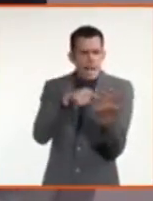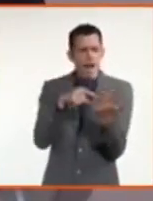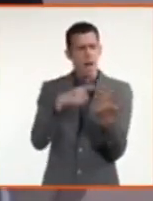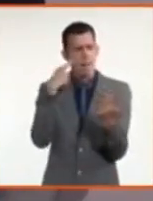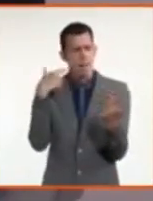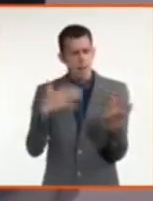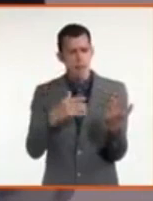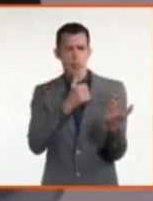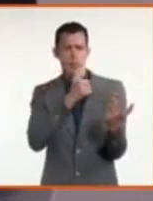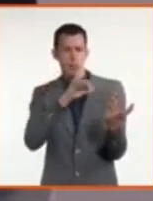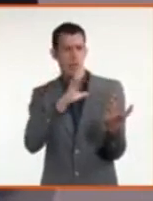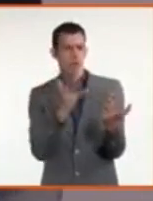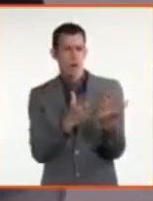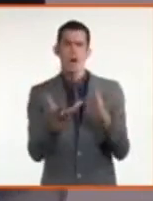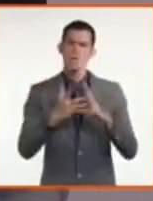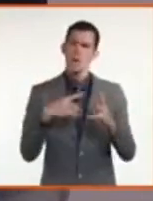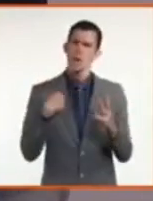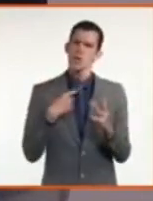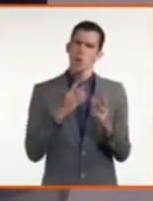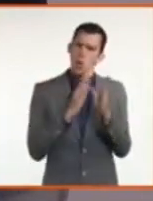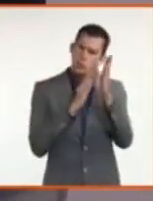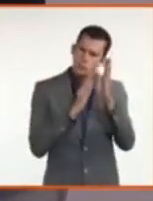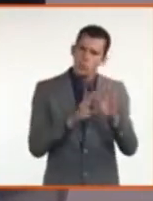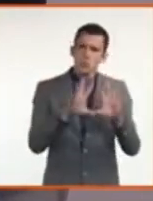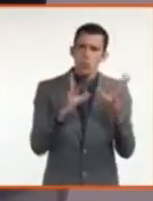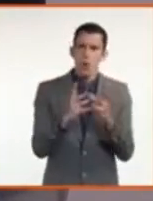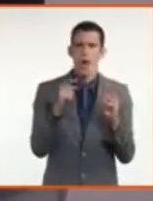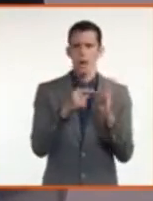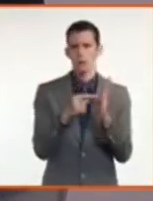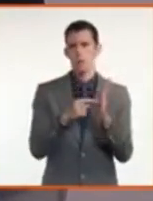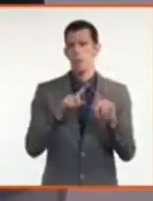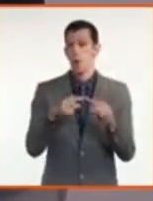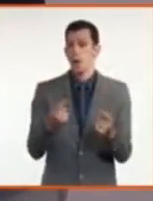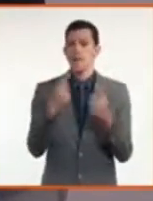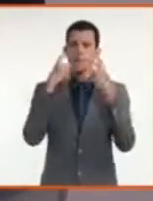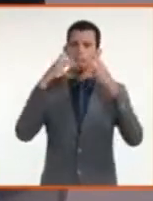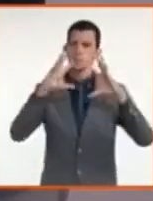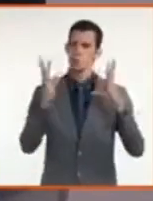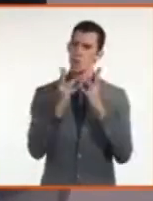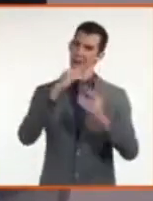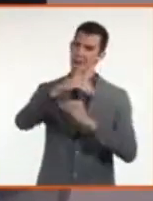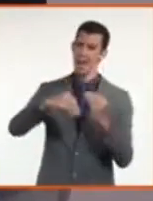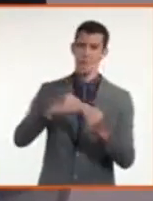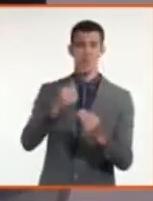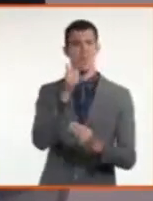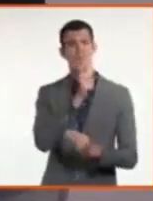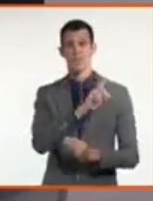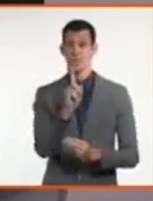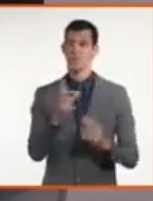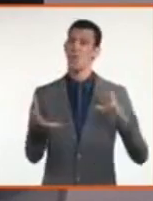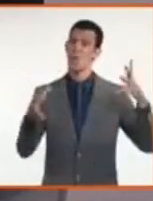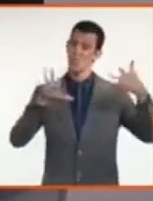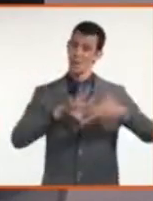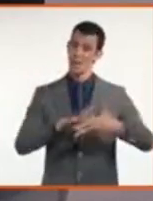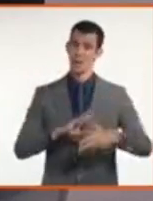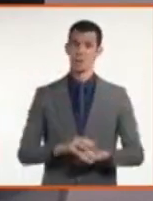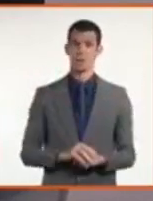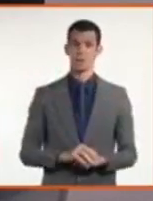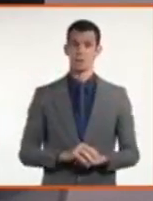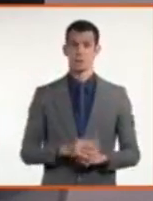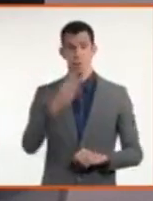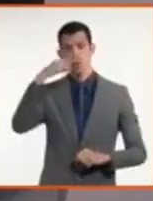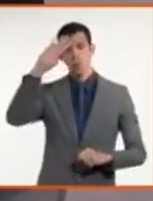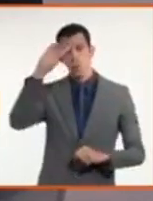construyendo en colectivo todo este proceso tan complejo y esta batalla tan dura en que está inmerso en nuestro país o recuperar gradualmente